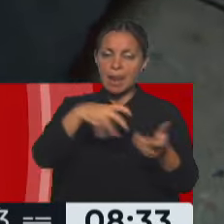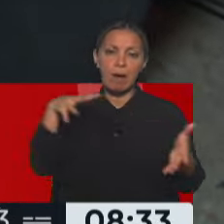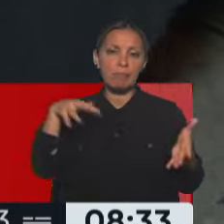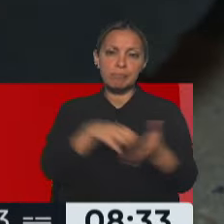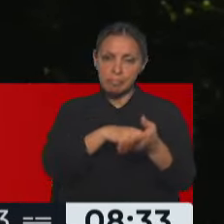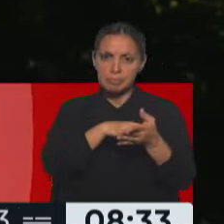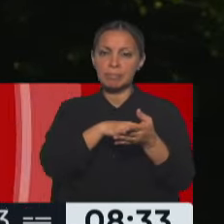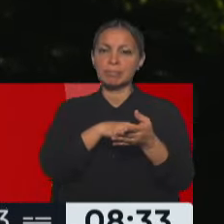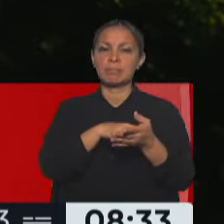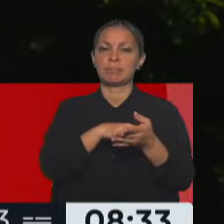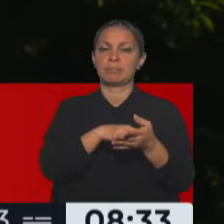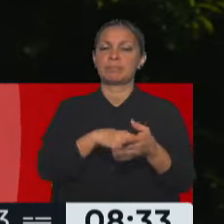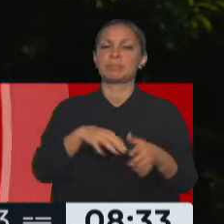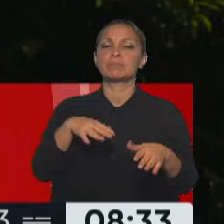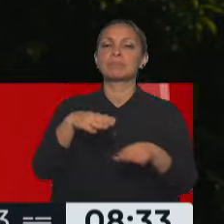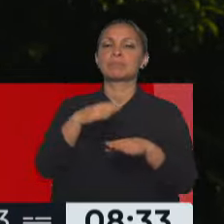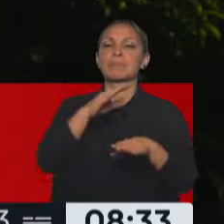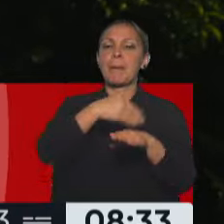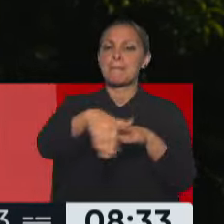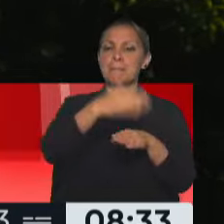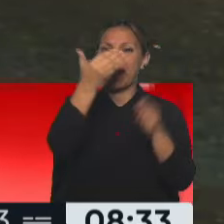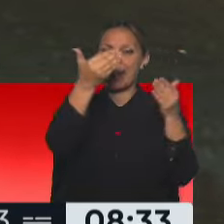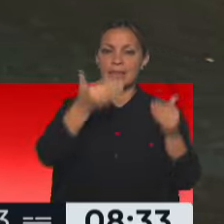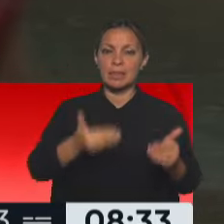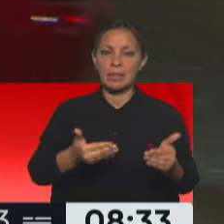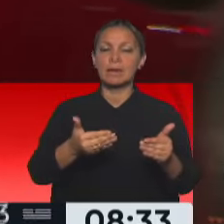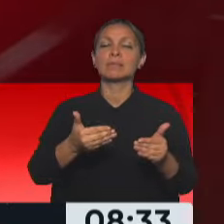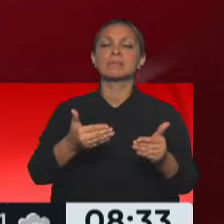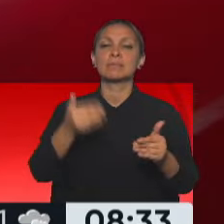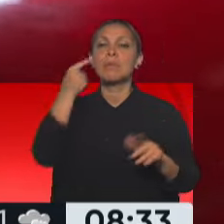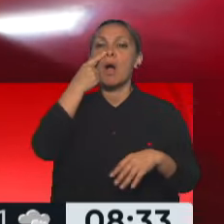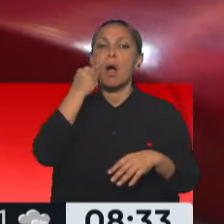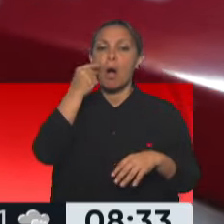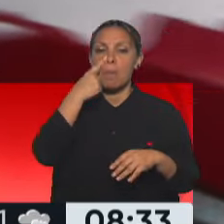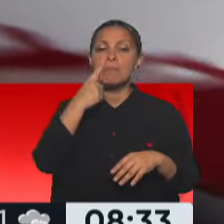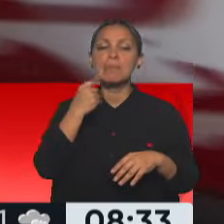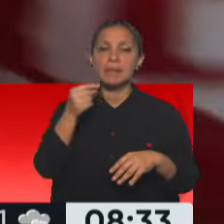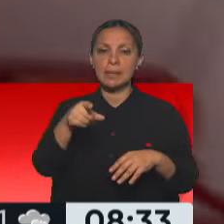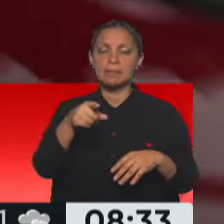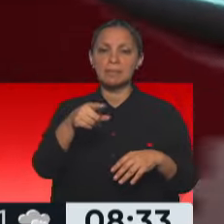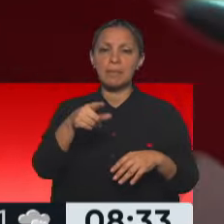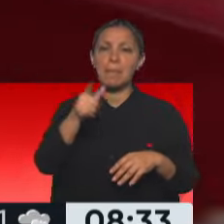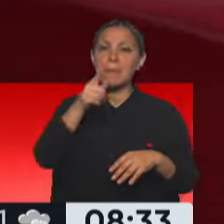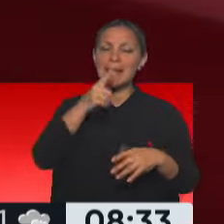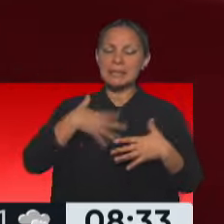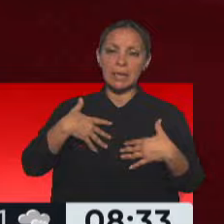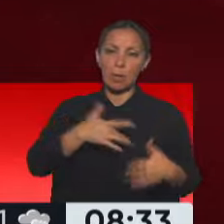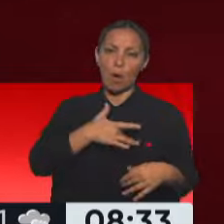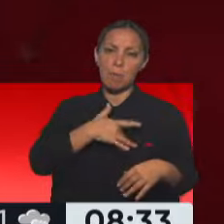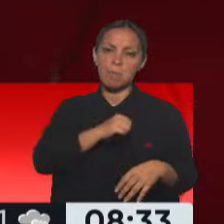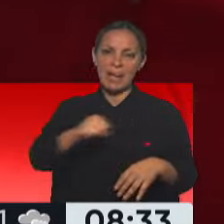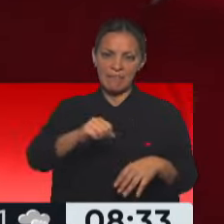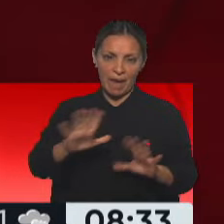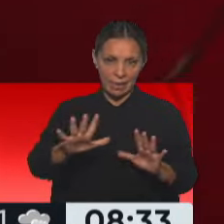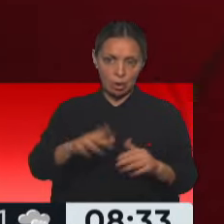ha quedado incrustado sobre la pared, la vereda, y recordemos que el hombre habría tenido una descompensación, un infarto, dicen. Ya